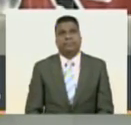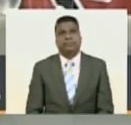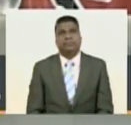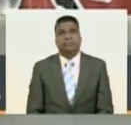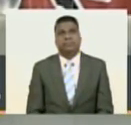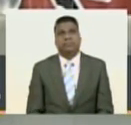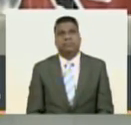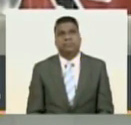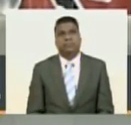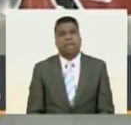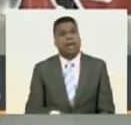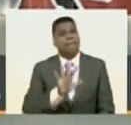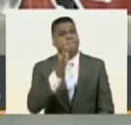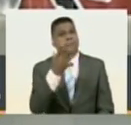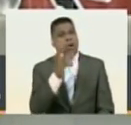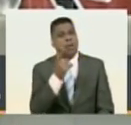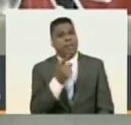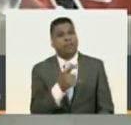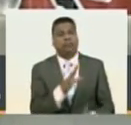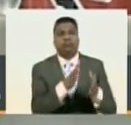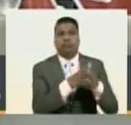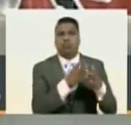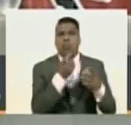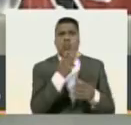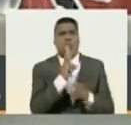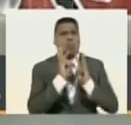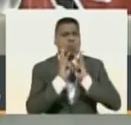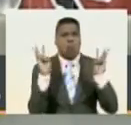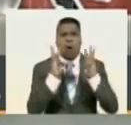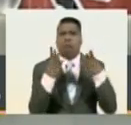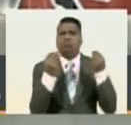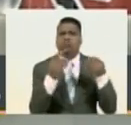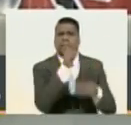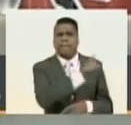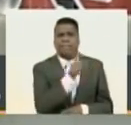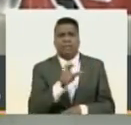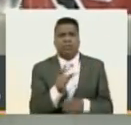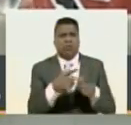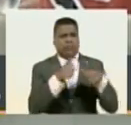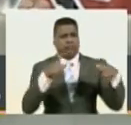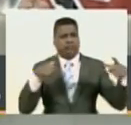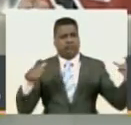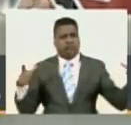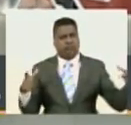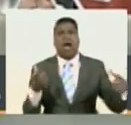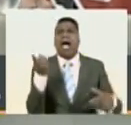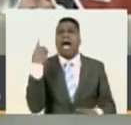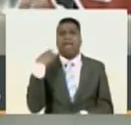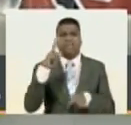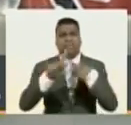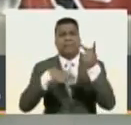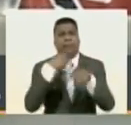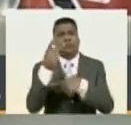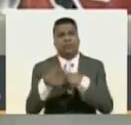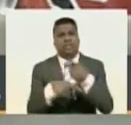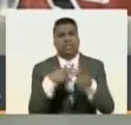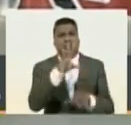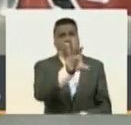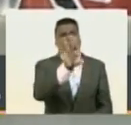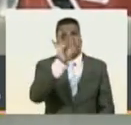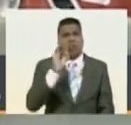es un promedio muy alto en comparación a lo que se ha dado en las postulaciones para otros procesos electorales. Y